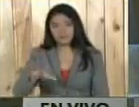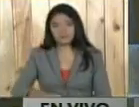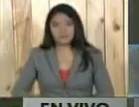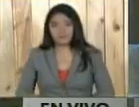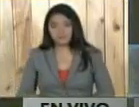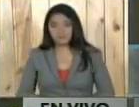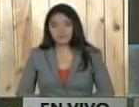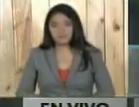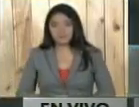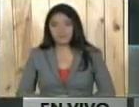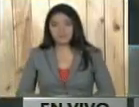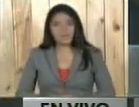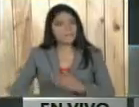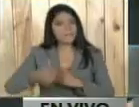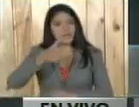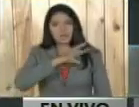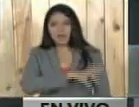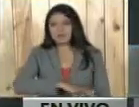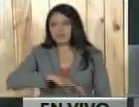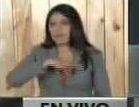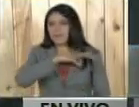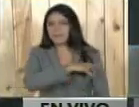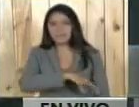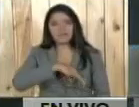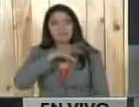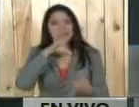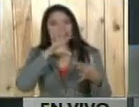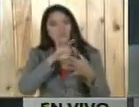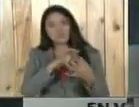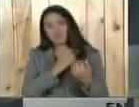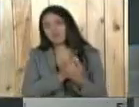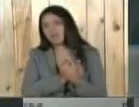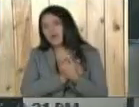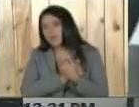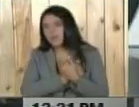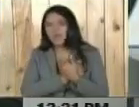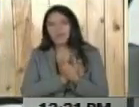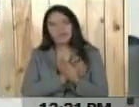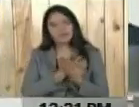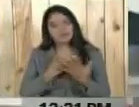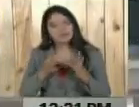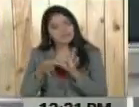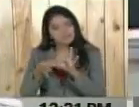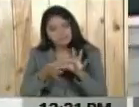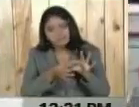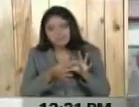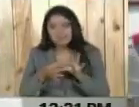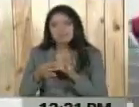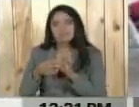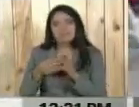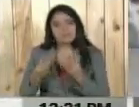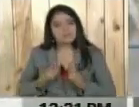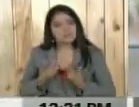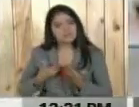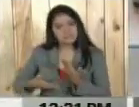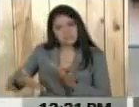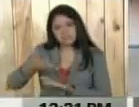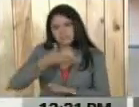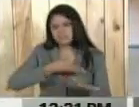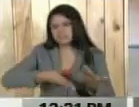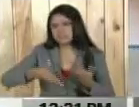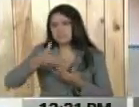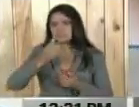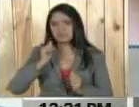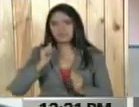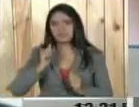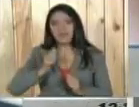en el mayor espíritu de unión y de amor nacional, de concordia, convivencia, coexistencia, en